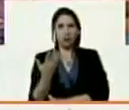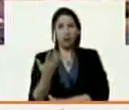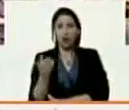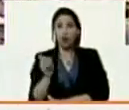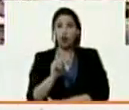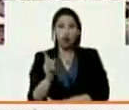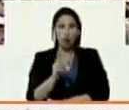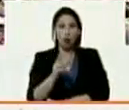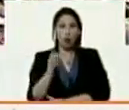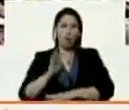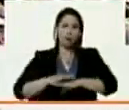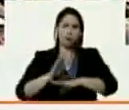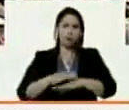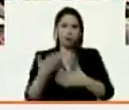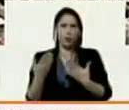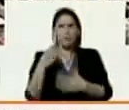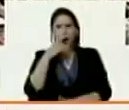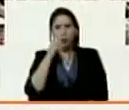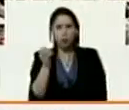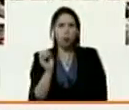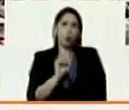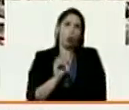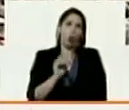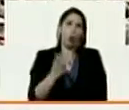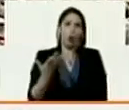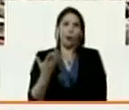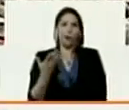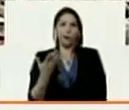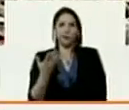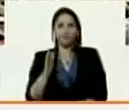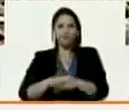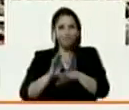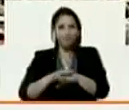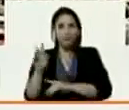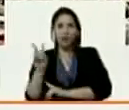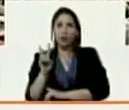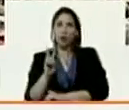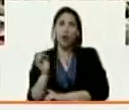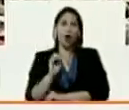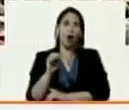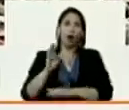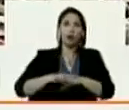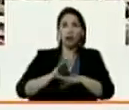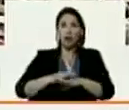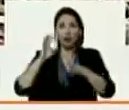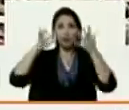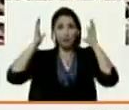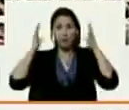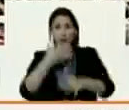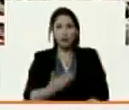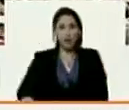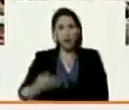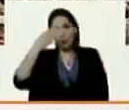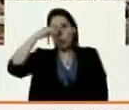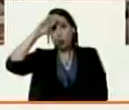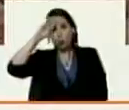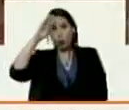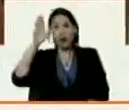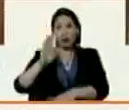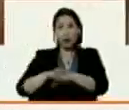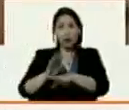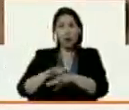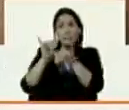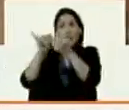trata de Nicolás, no se trata de Venezuela, no se trata de Díaz-Canel o de Cuba. Se trata de sus